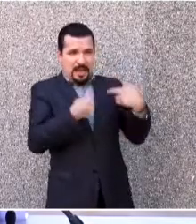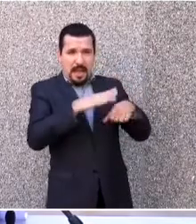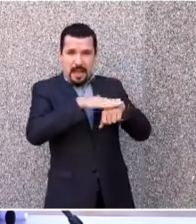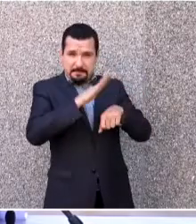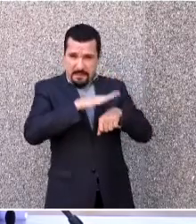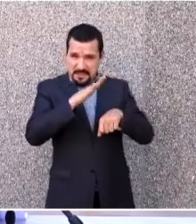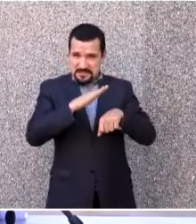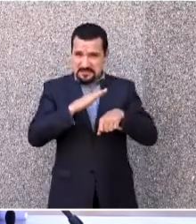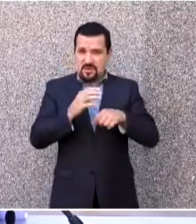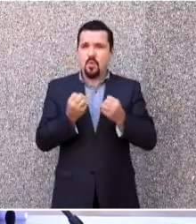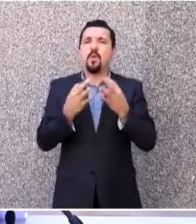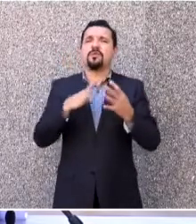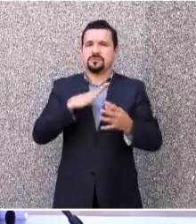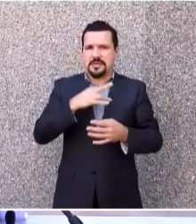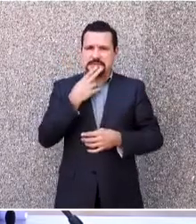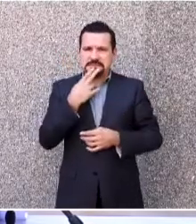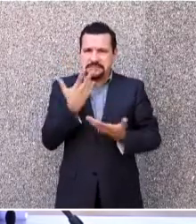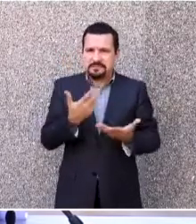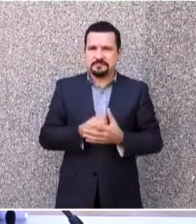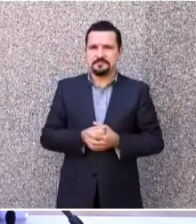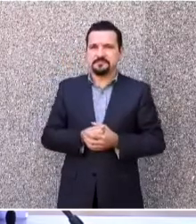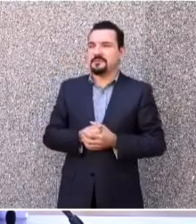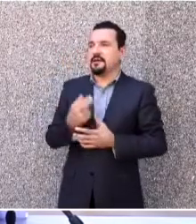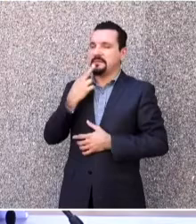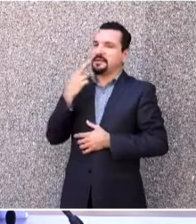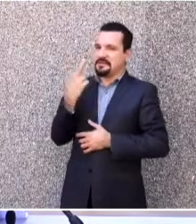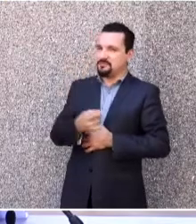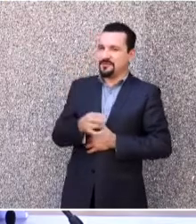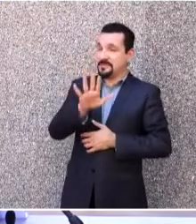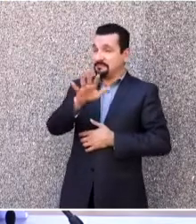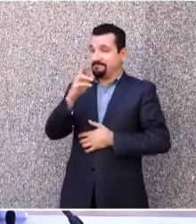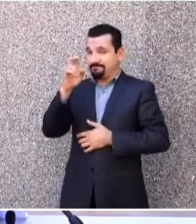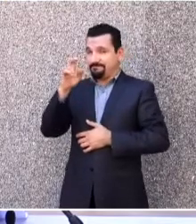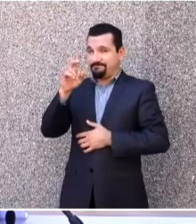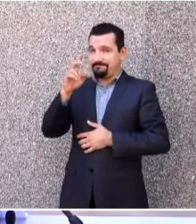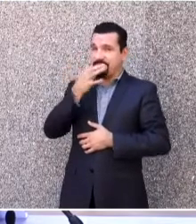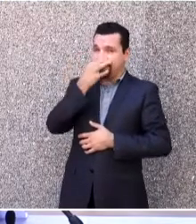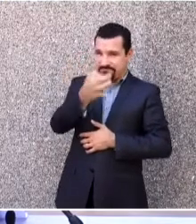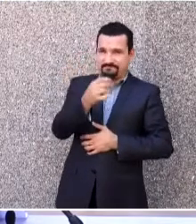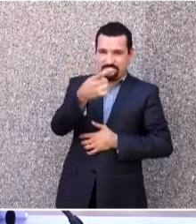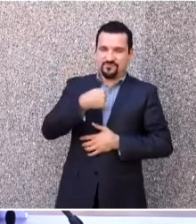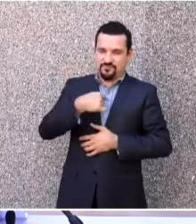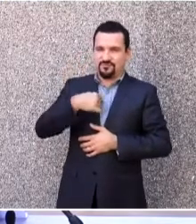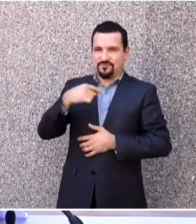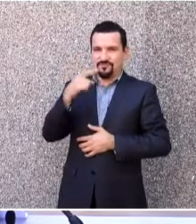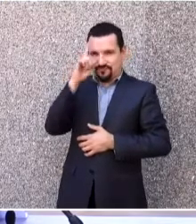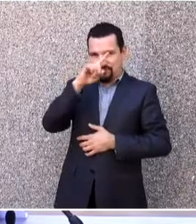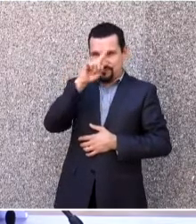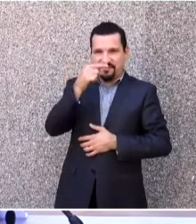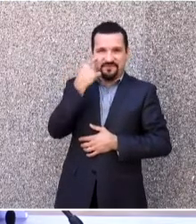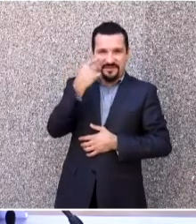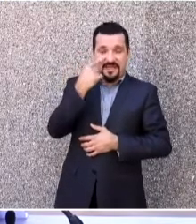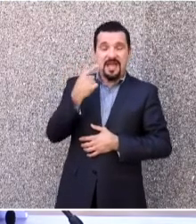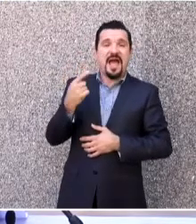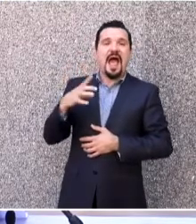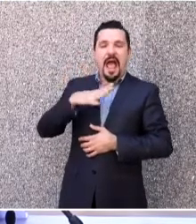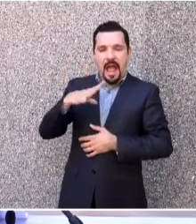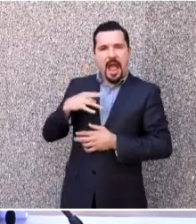Yo te comento, y con mucho gusto, porque ha sido un tema muy recurrente, tenemos